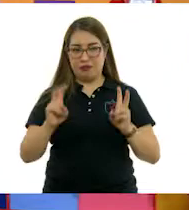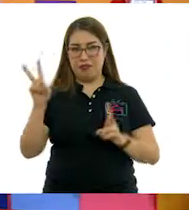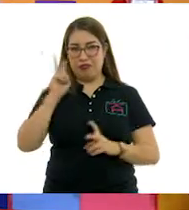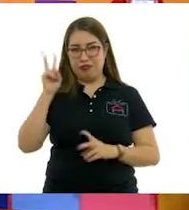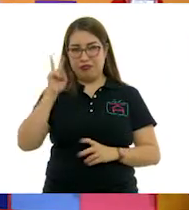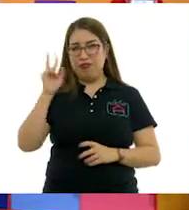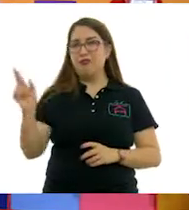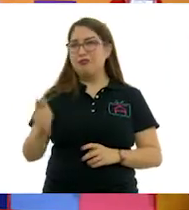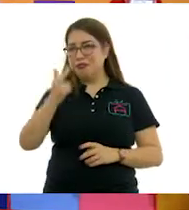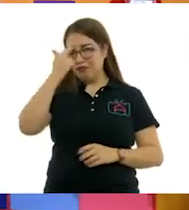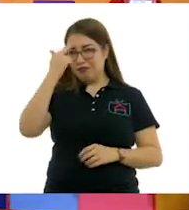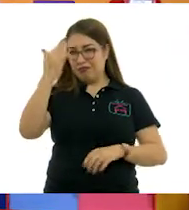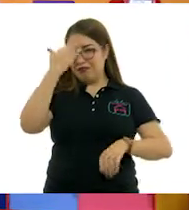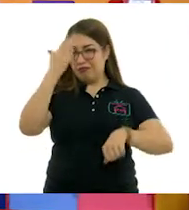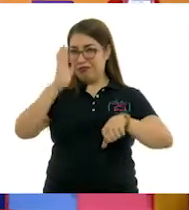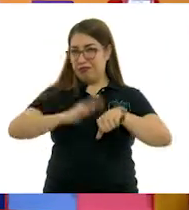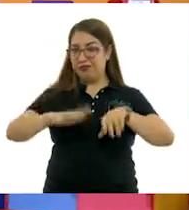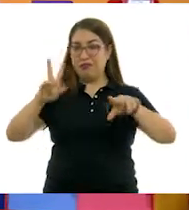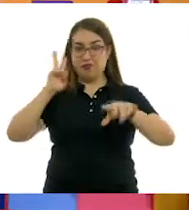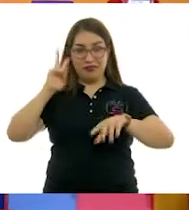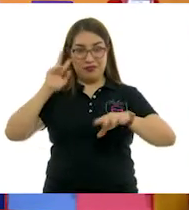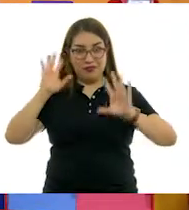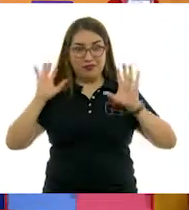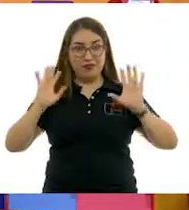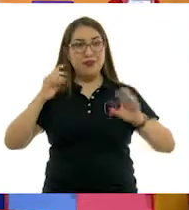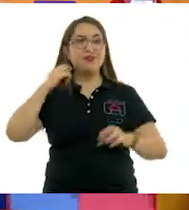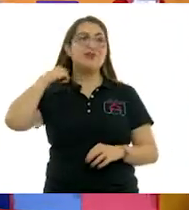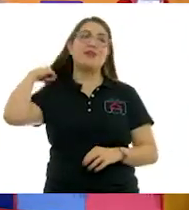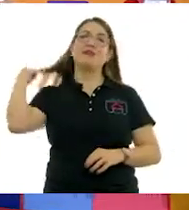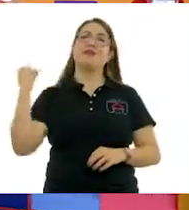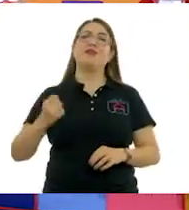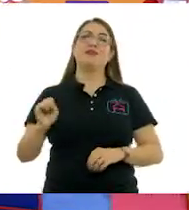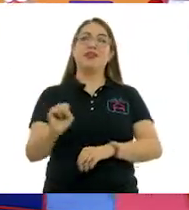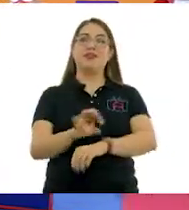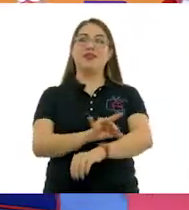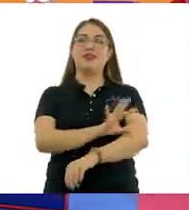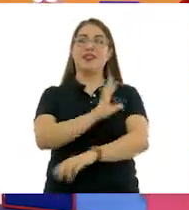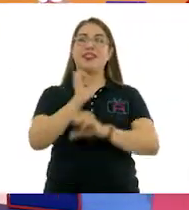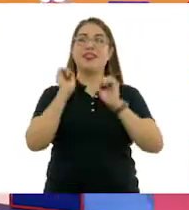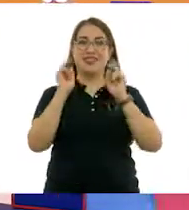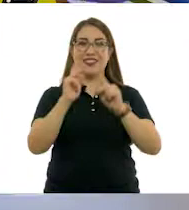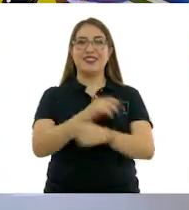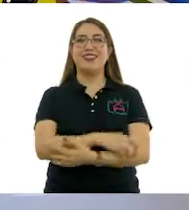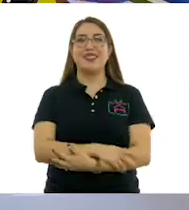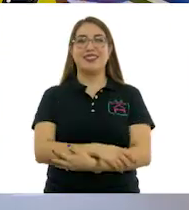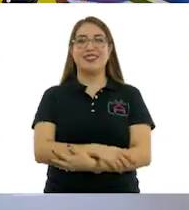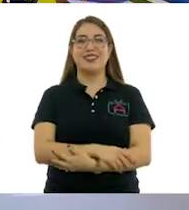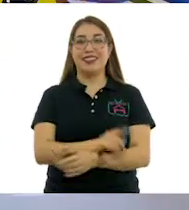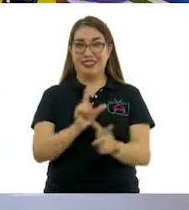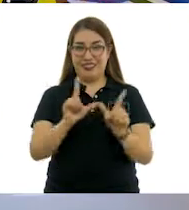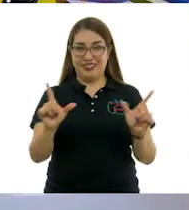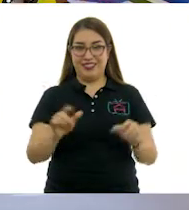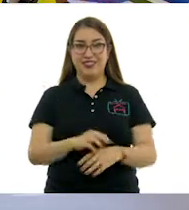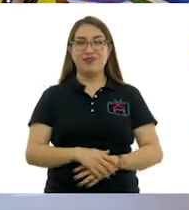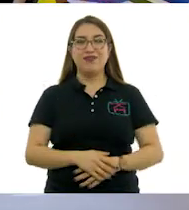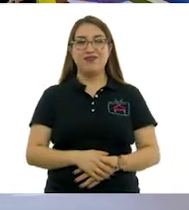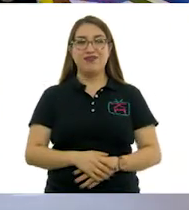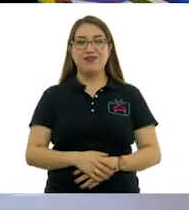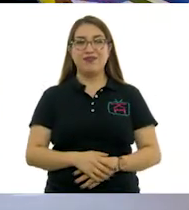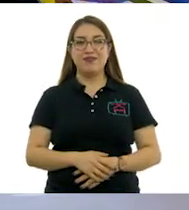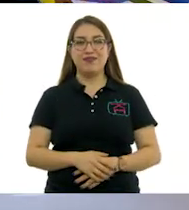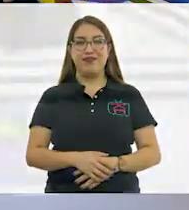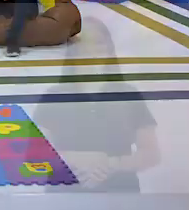de todas. Tran, tran, tran, tran, tran. Creo que sí. ¡Ay, qué emoción! Muy bien. Muy bien, estoy listo. Empecemos. ¿Listos? Action. Sí.